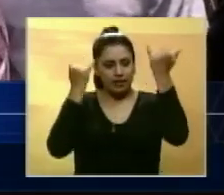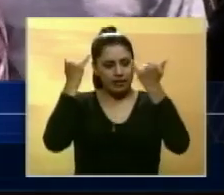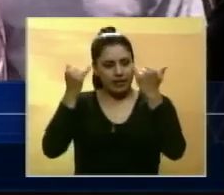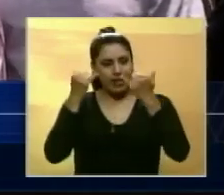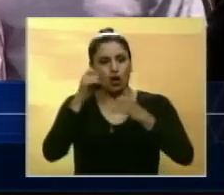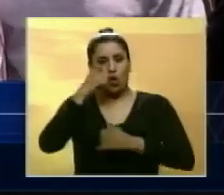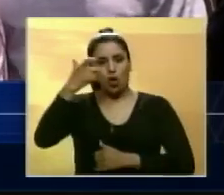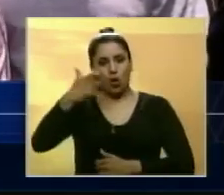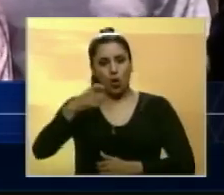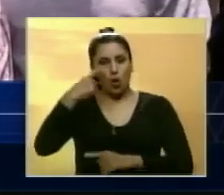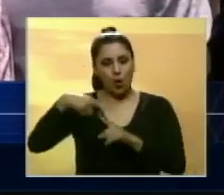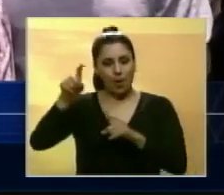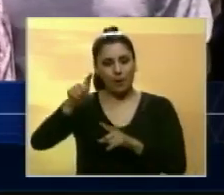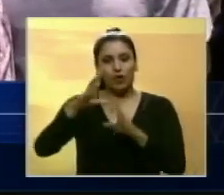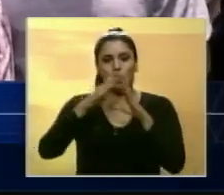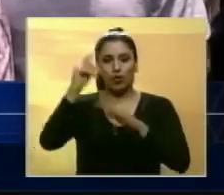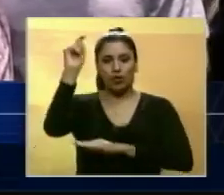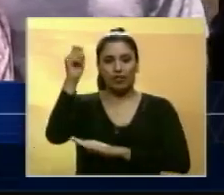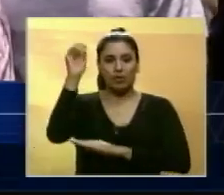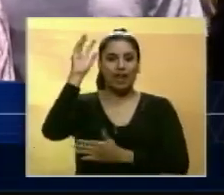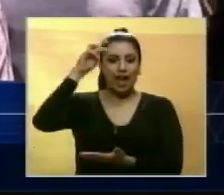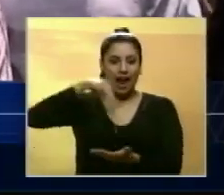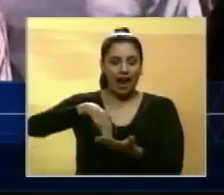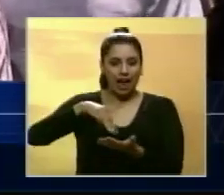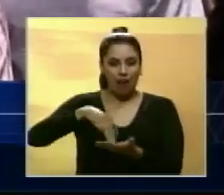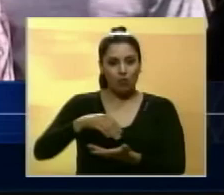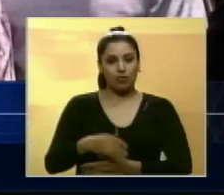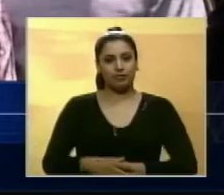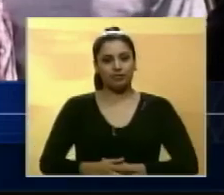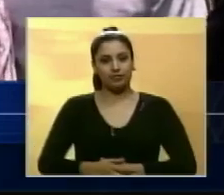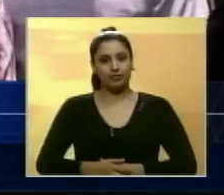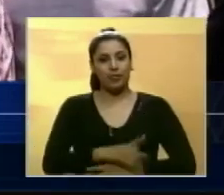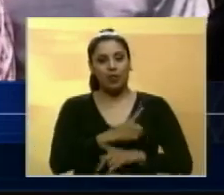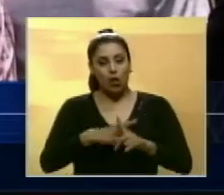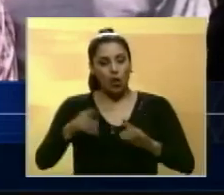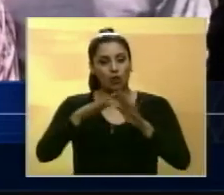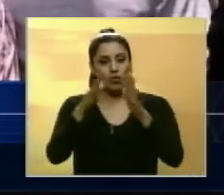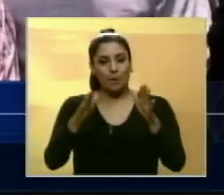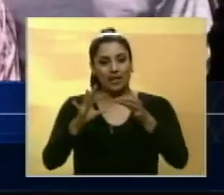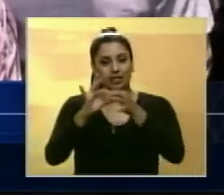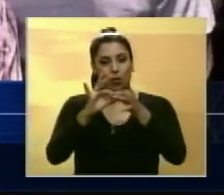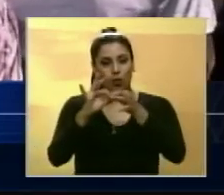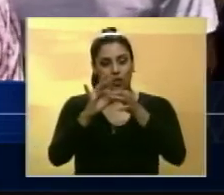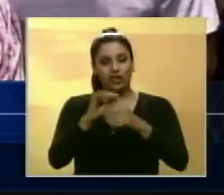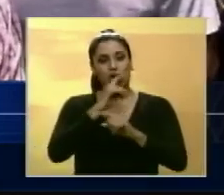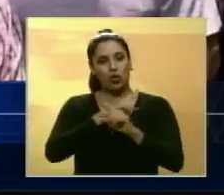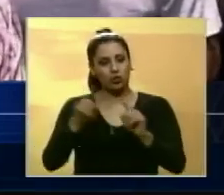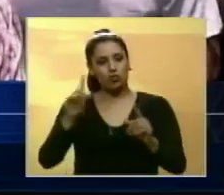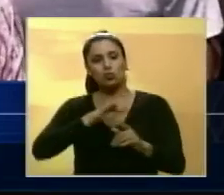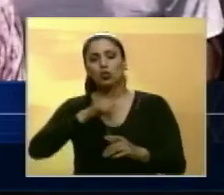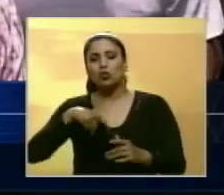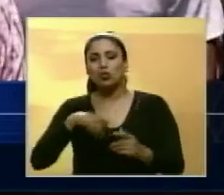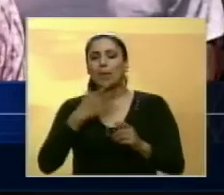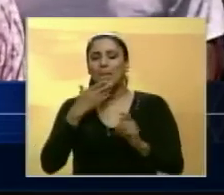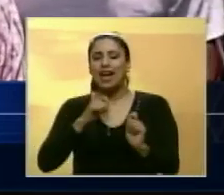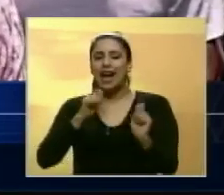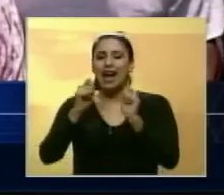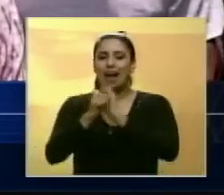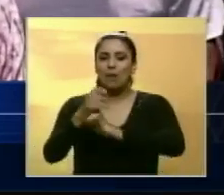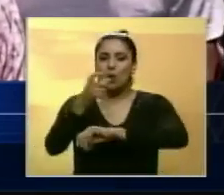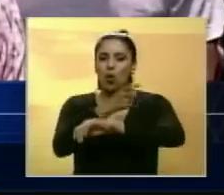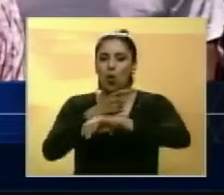de Richard Mardo, de los diputados de Aragua, Amelia Belisario, de la Mesa de la Unidad, de promover un cambio